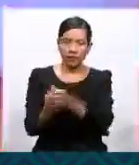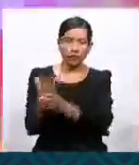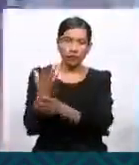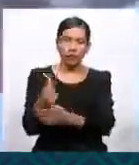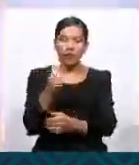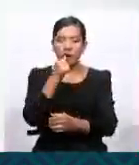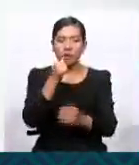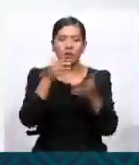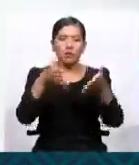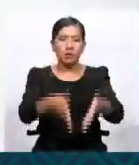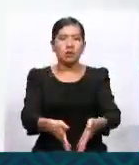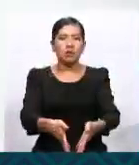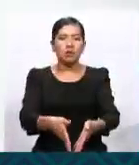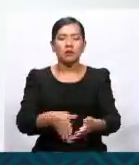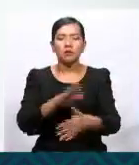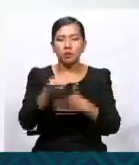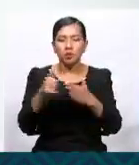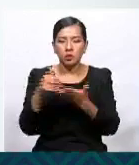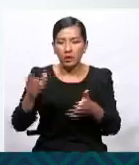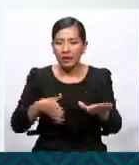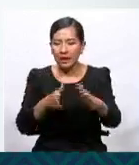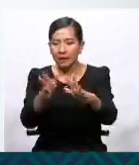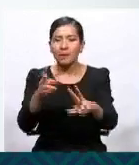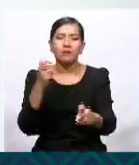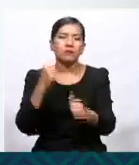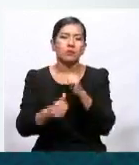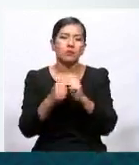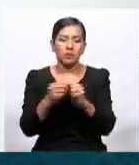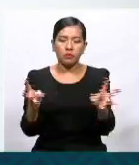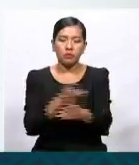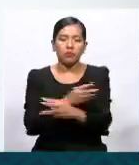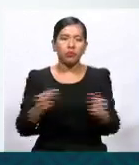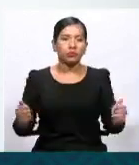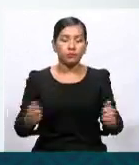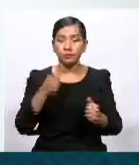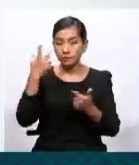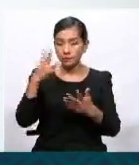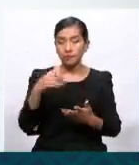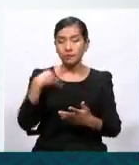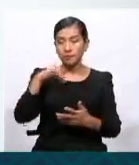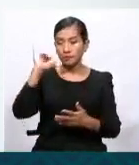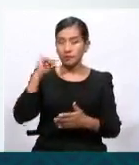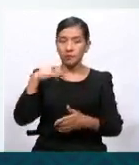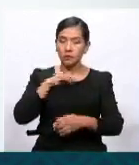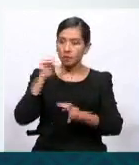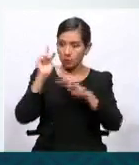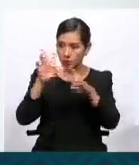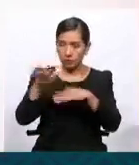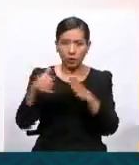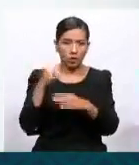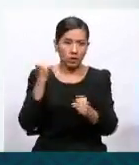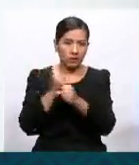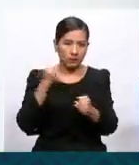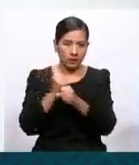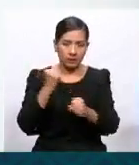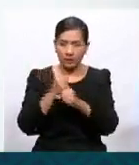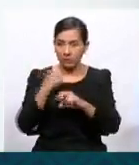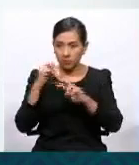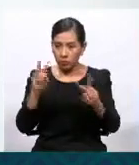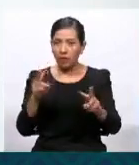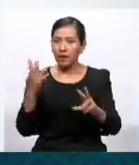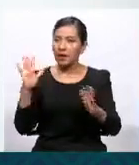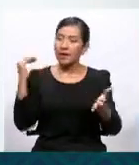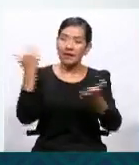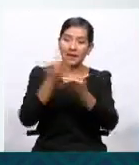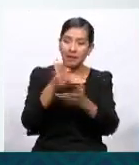caminos inaccesibles. Anoche, mientras veníamos por la carretera que están trabajando, sentía alegría